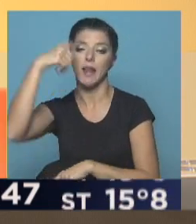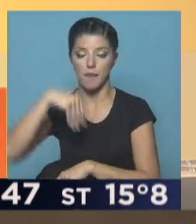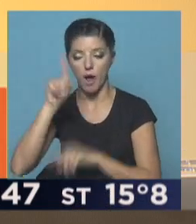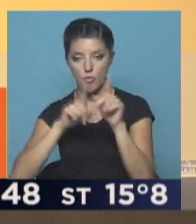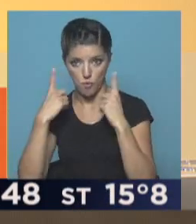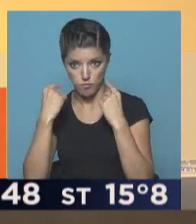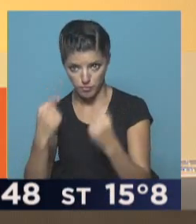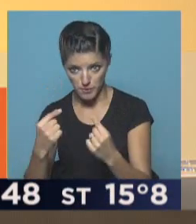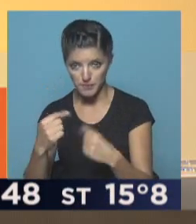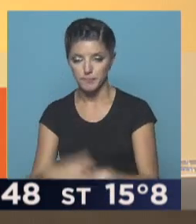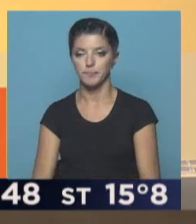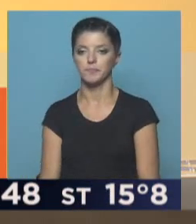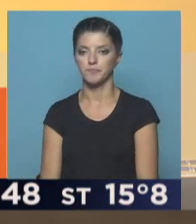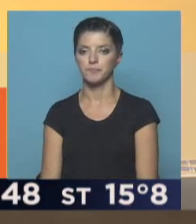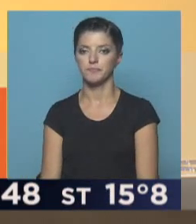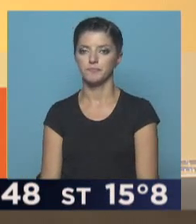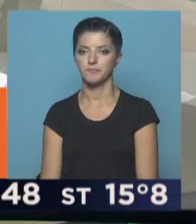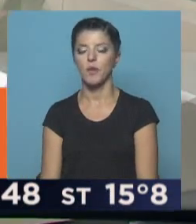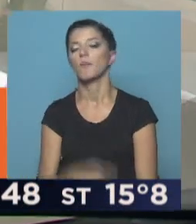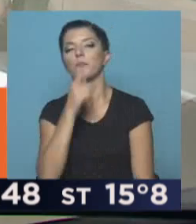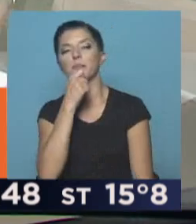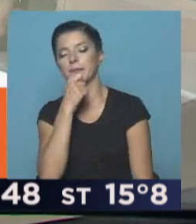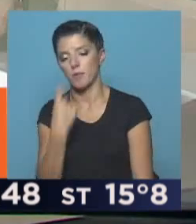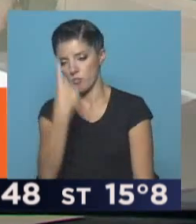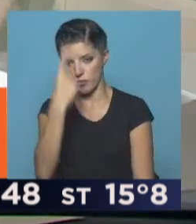cuestionamientos. Que, te digo uno, cuando